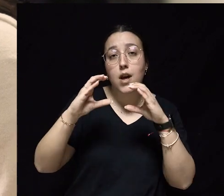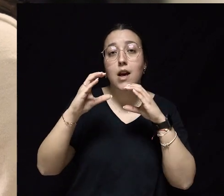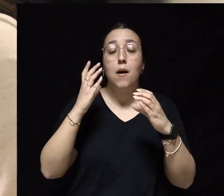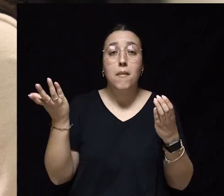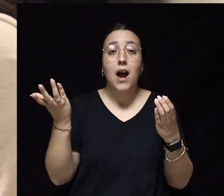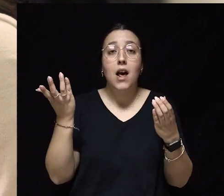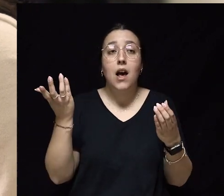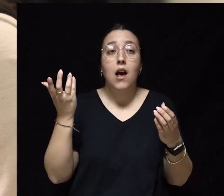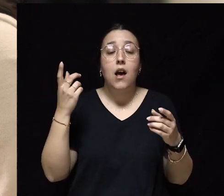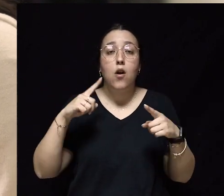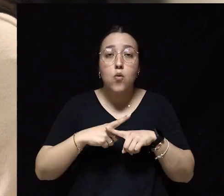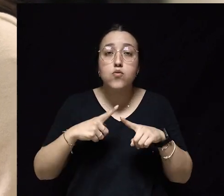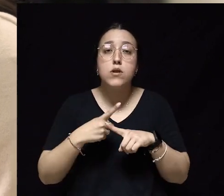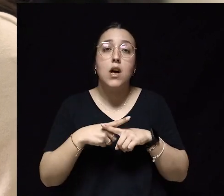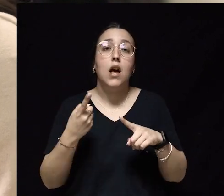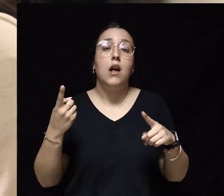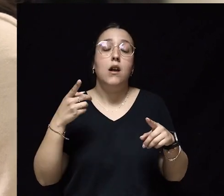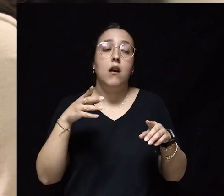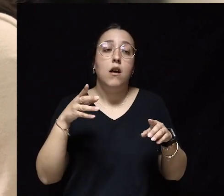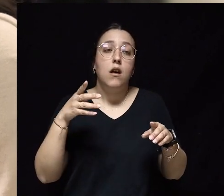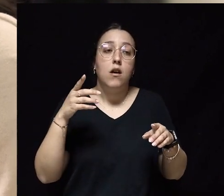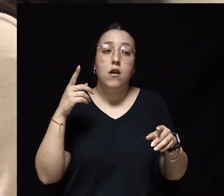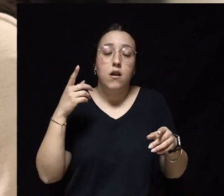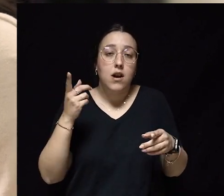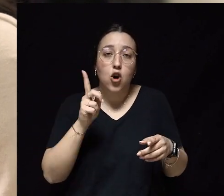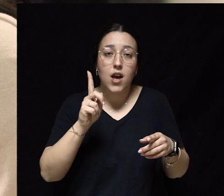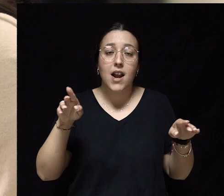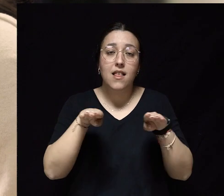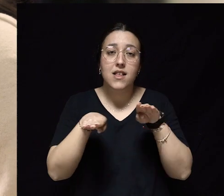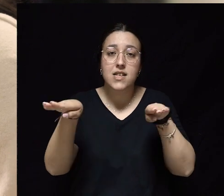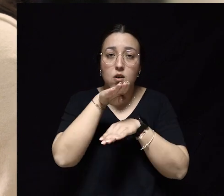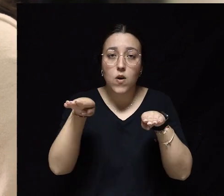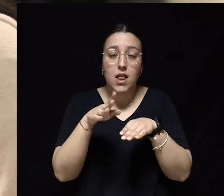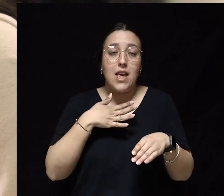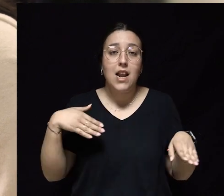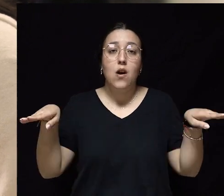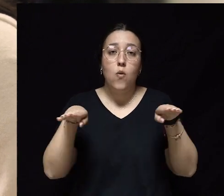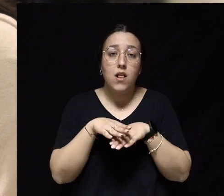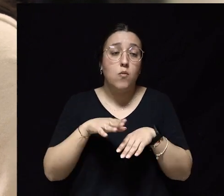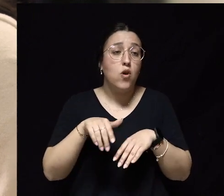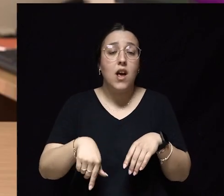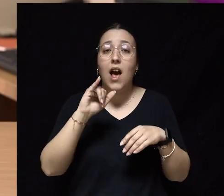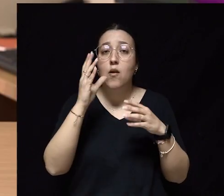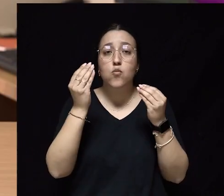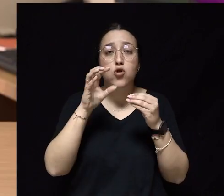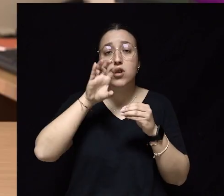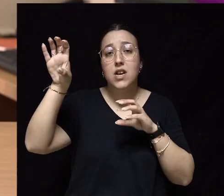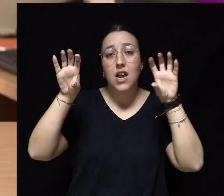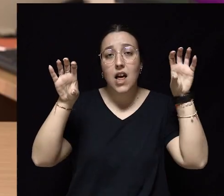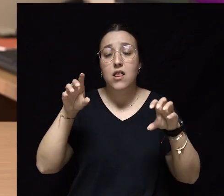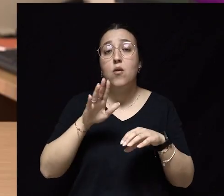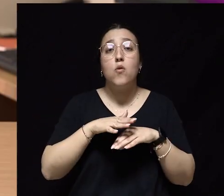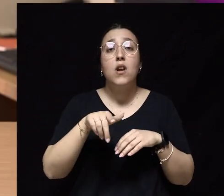aquí de Castellón. Es cierto que cada vez se produce